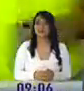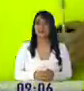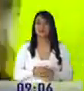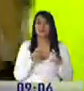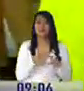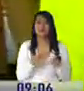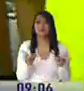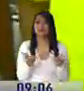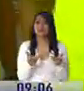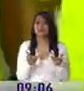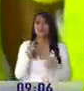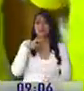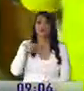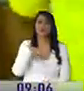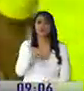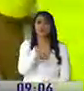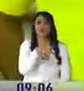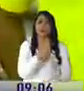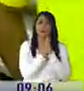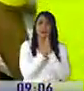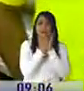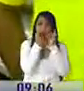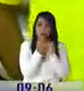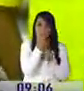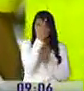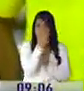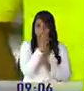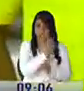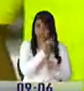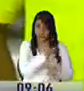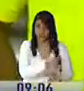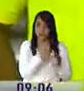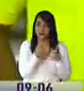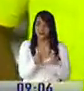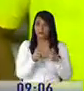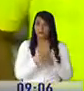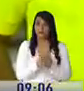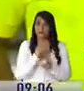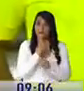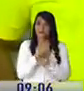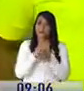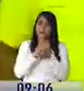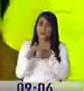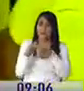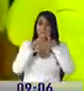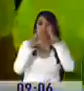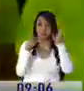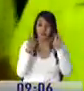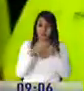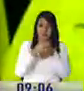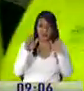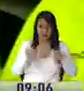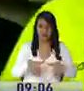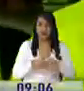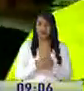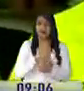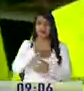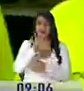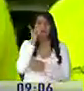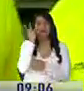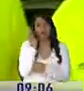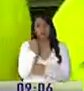una especie de tour y pidieron hospedarse específicamente acá Bueno sí venimos invitados por una empresa y estamos acá por 4 días nos